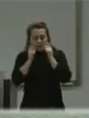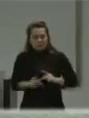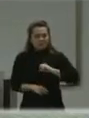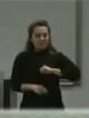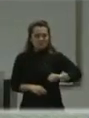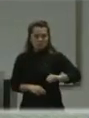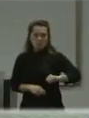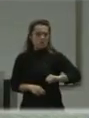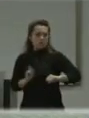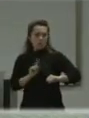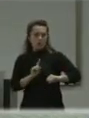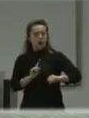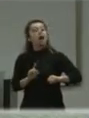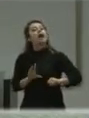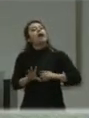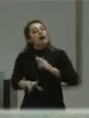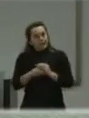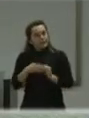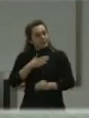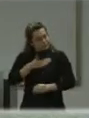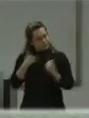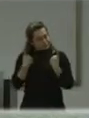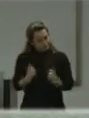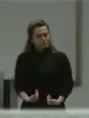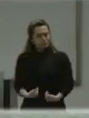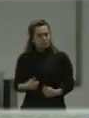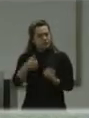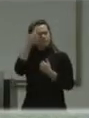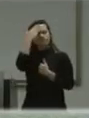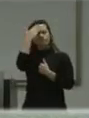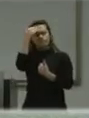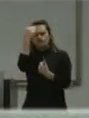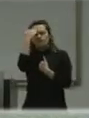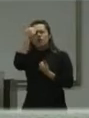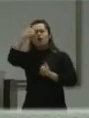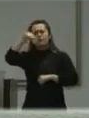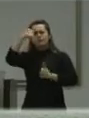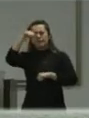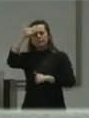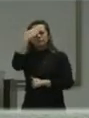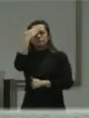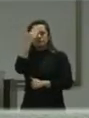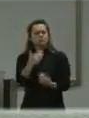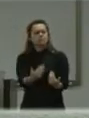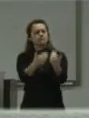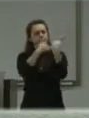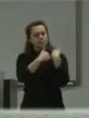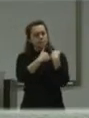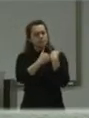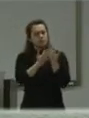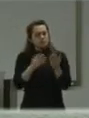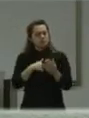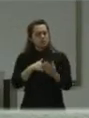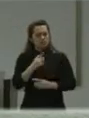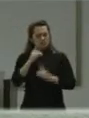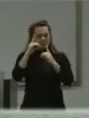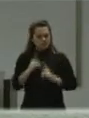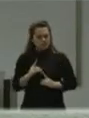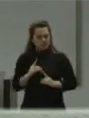y aparte que uno también tiene como el criterio y la responsabilidad de decir